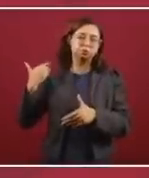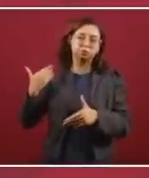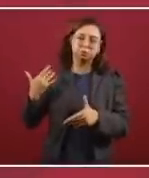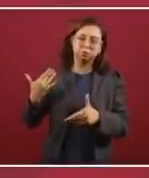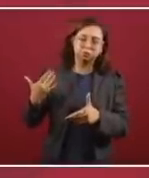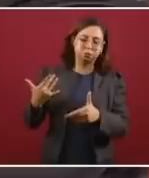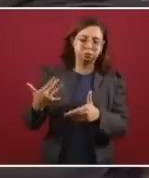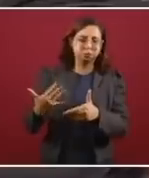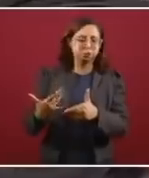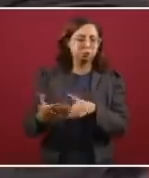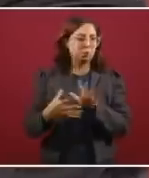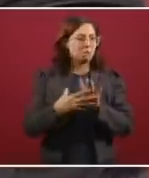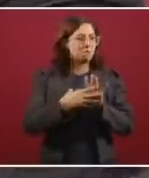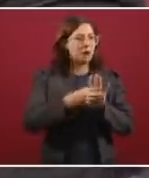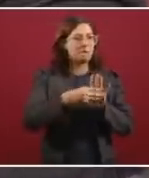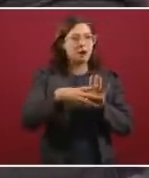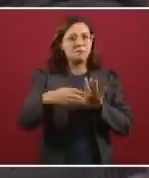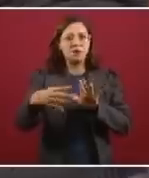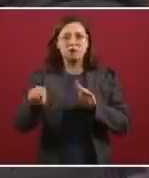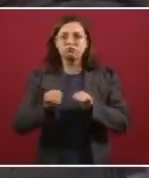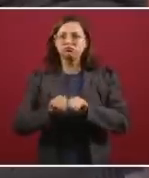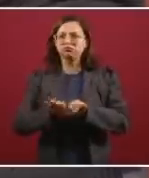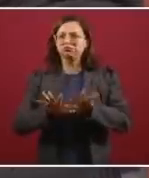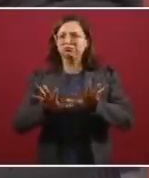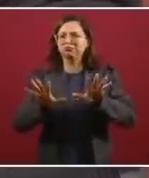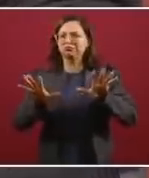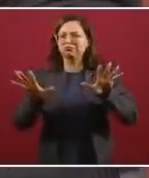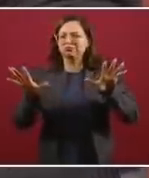y proliferó